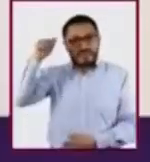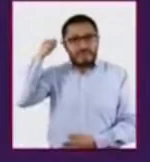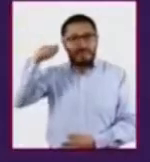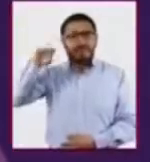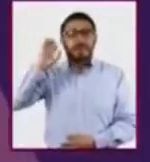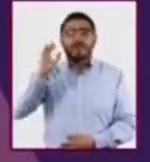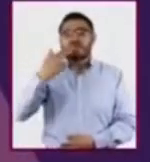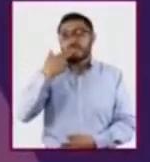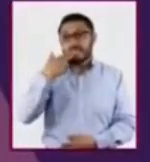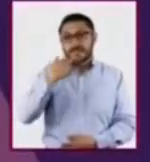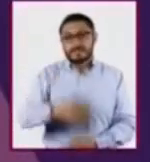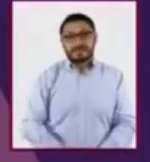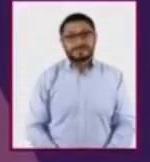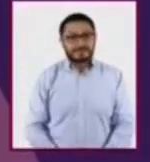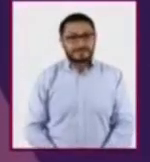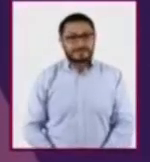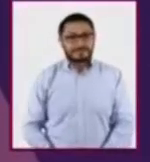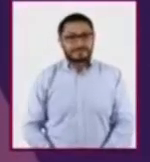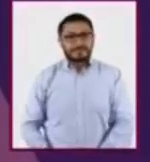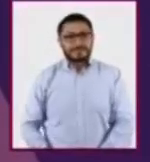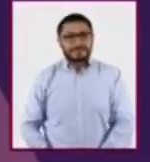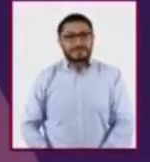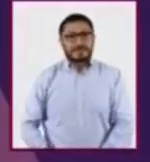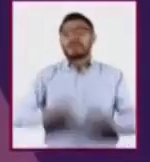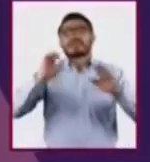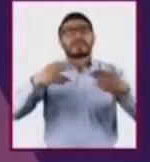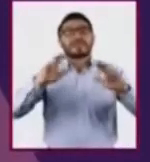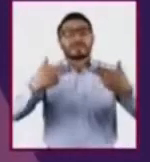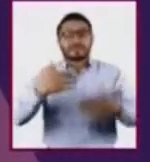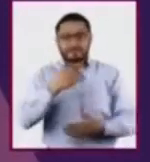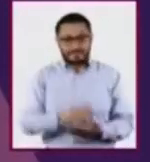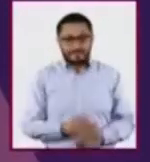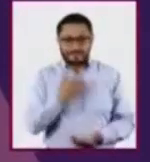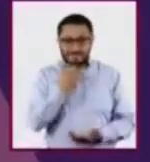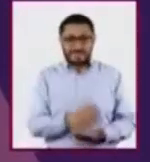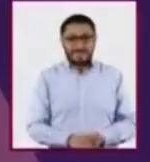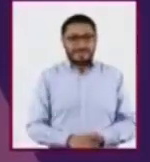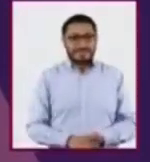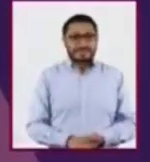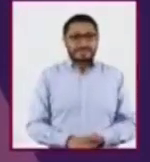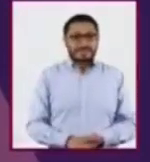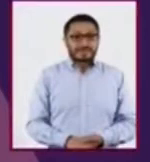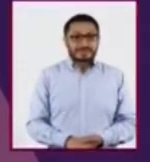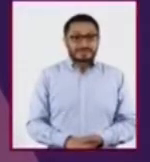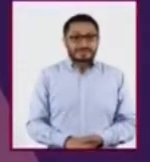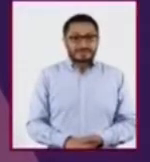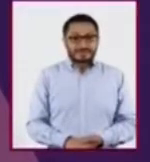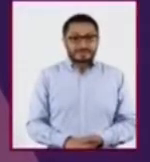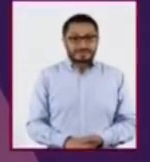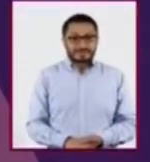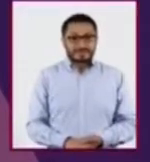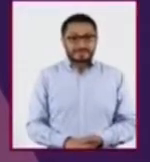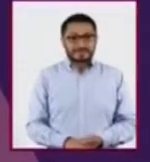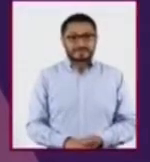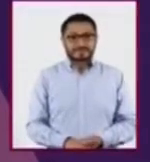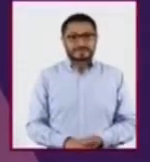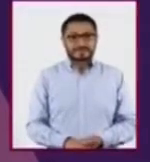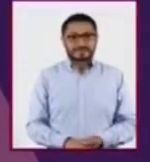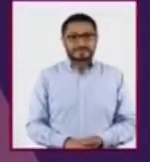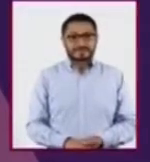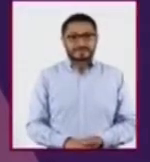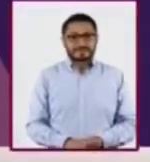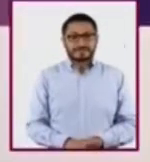Chiapas. ¿El juego de saltar la cuerda se considera dentro de este grupo de juegos tradicionales? ¿Cómo se